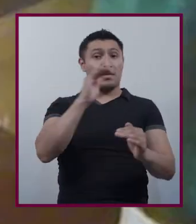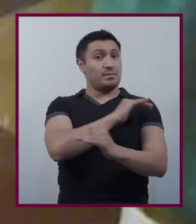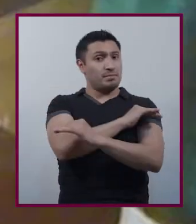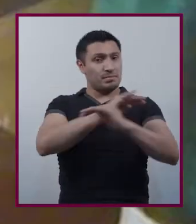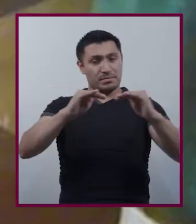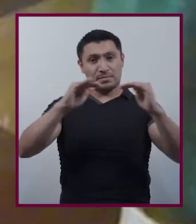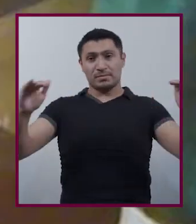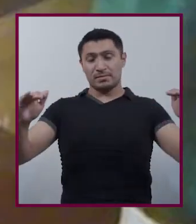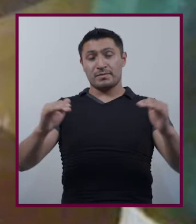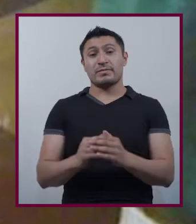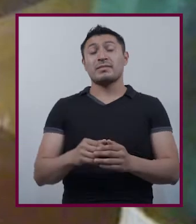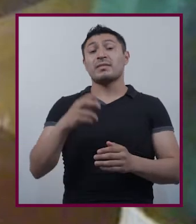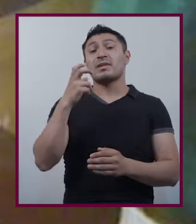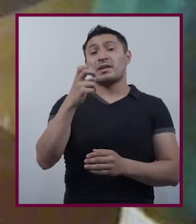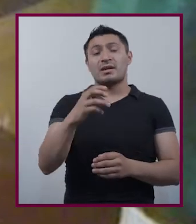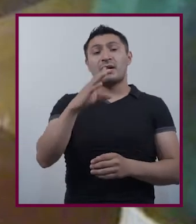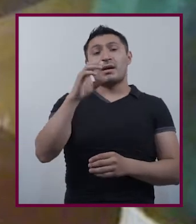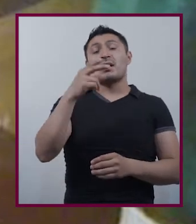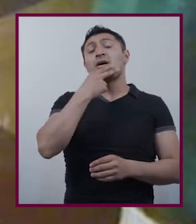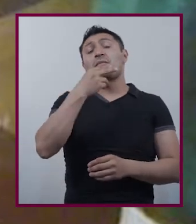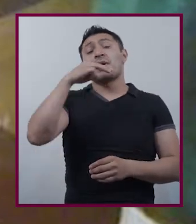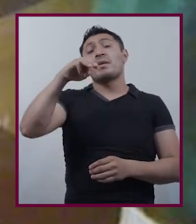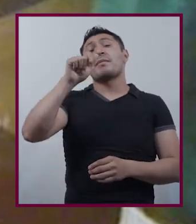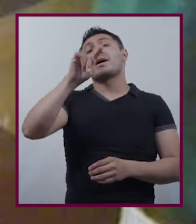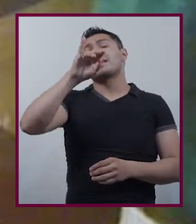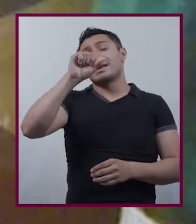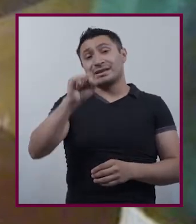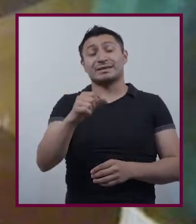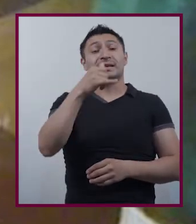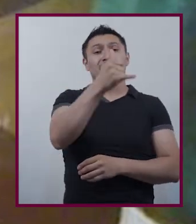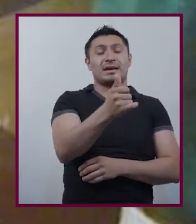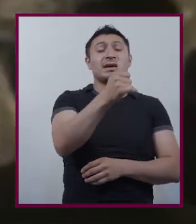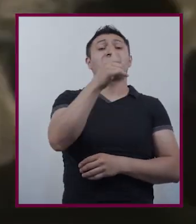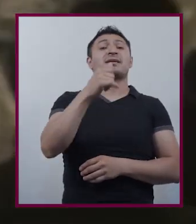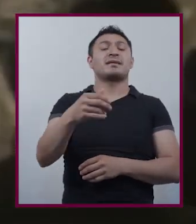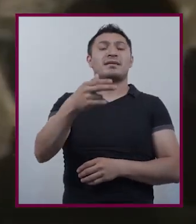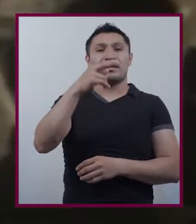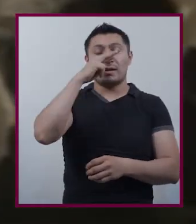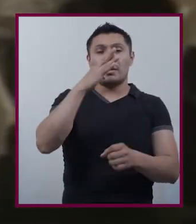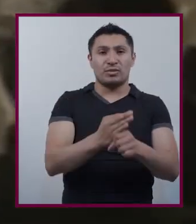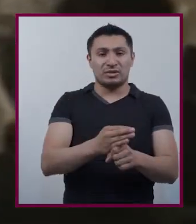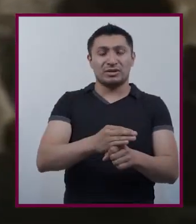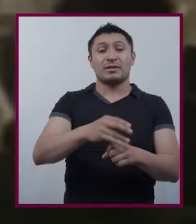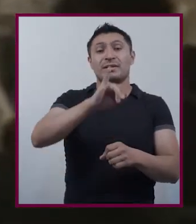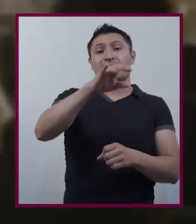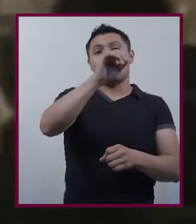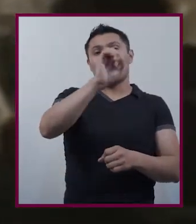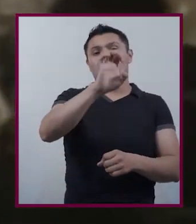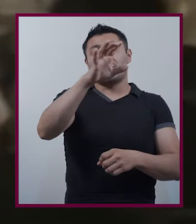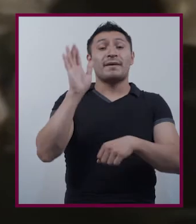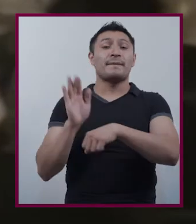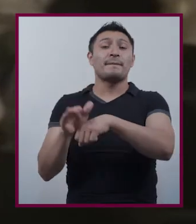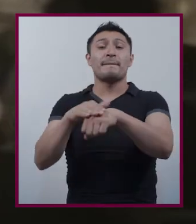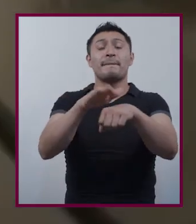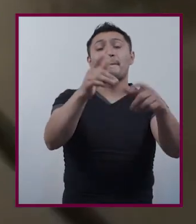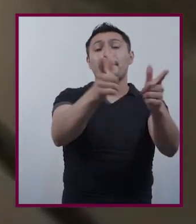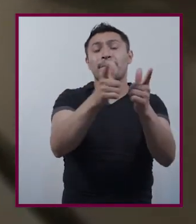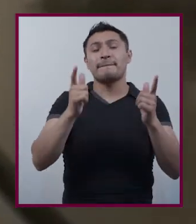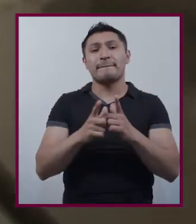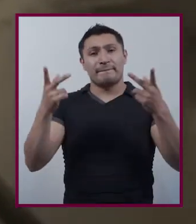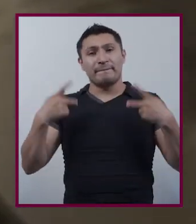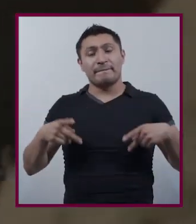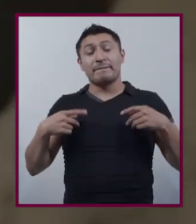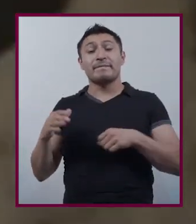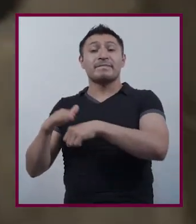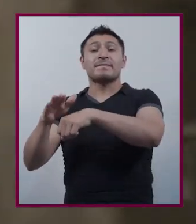Ante esto, el canónigo Matías Monteagudo y el ministro de Inquisición José Tirado convocaron a un grupo de clérigos